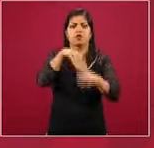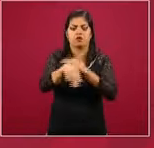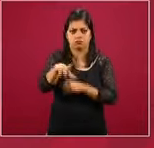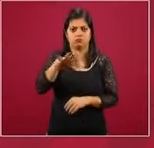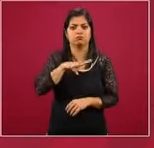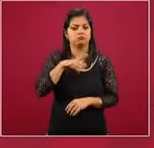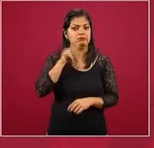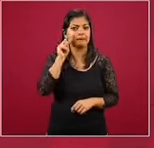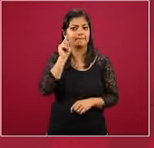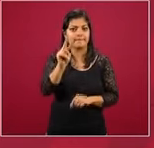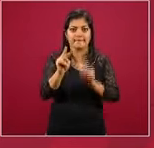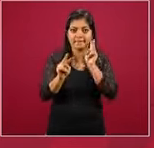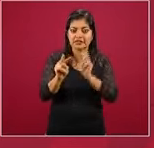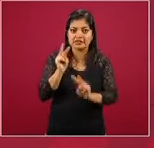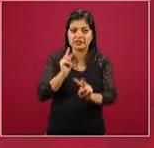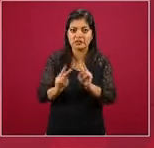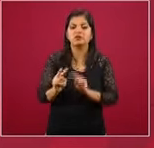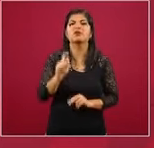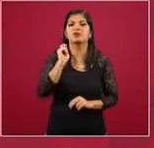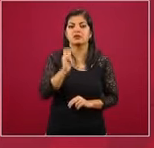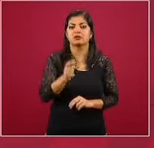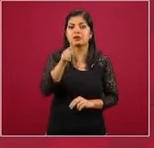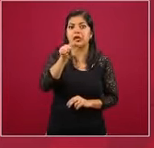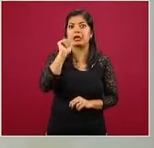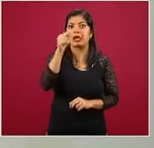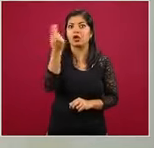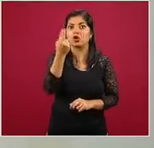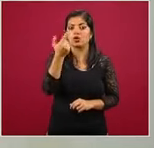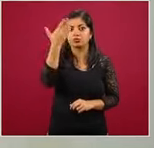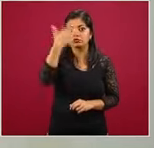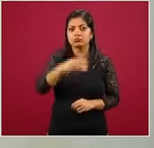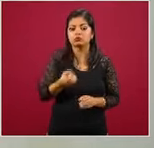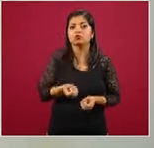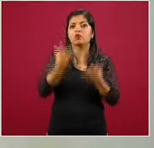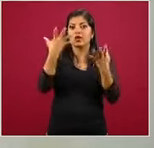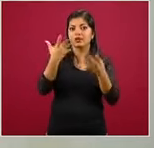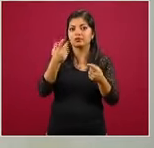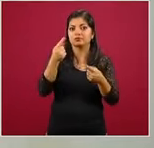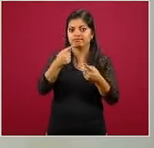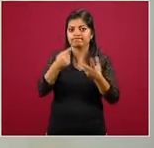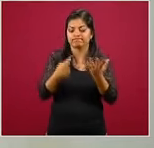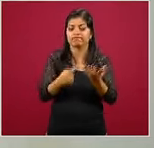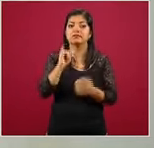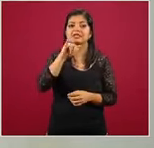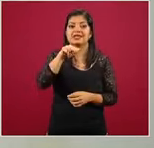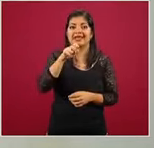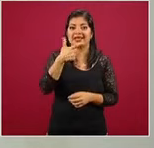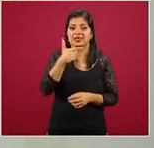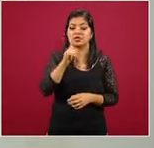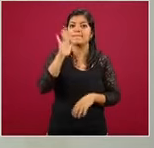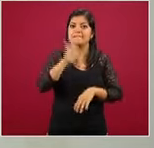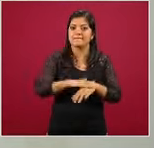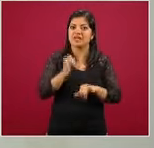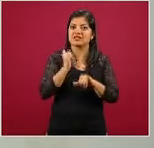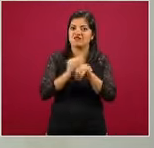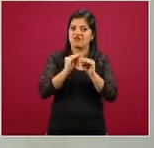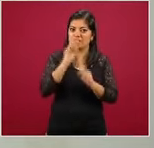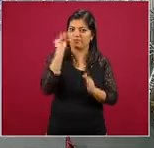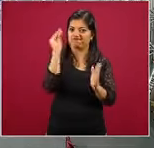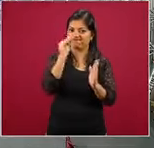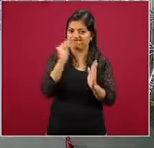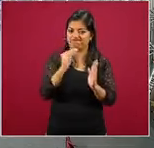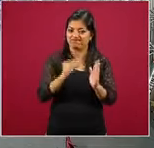muy visible la visualización de datos. Y además, INEGI lo ha enriquecido con toda la información